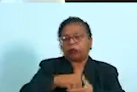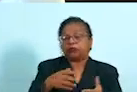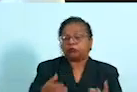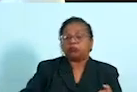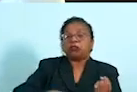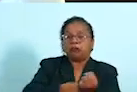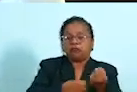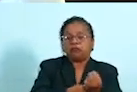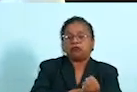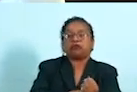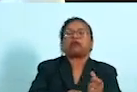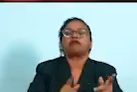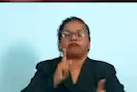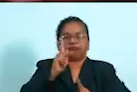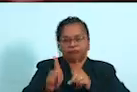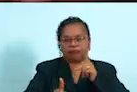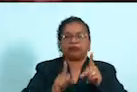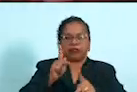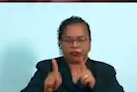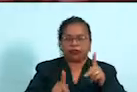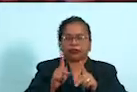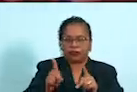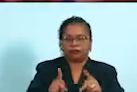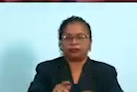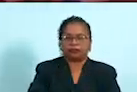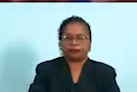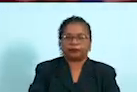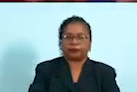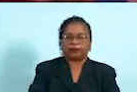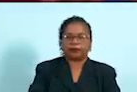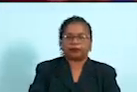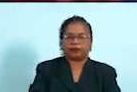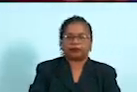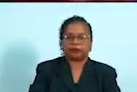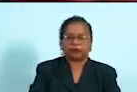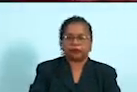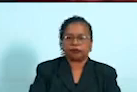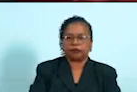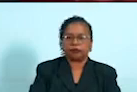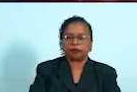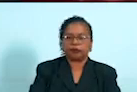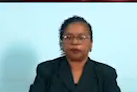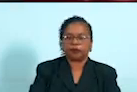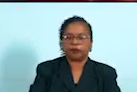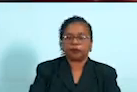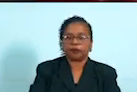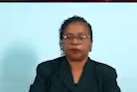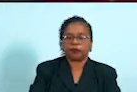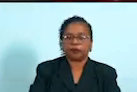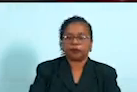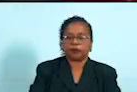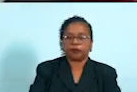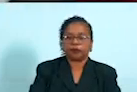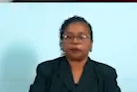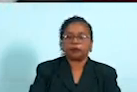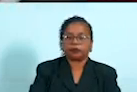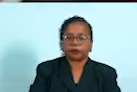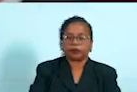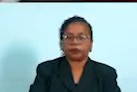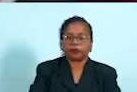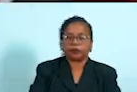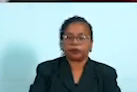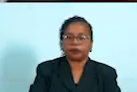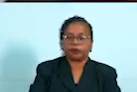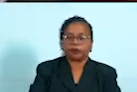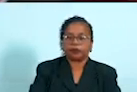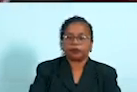del pueblo. Señor presidente, estimados miembros, nosotros tenemos un